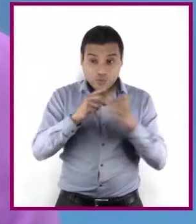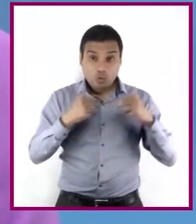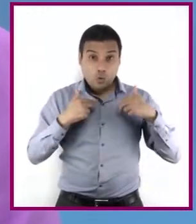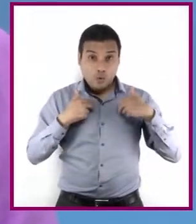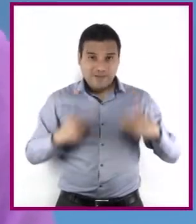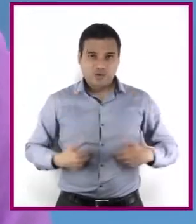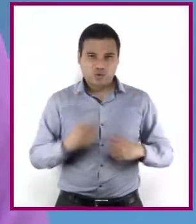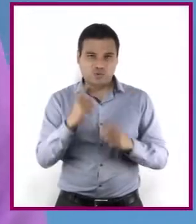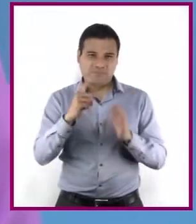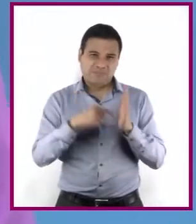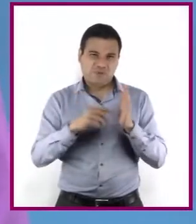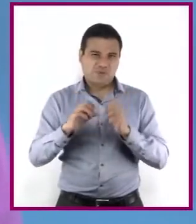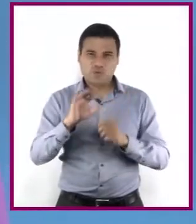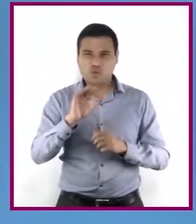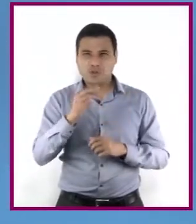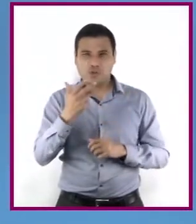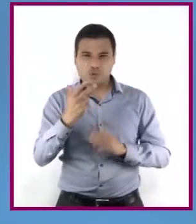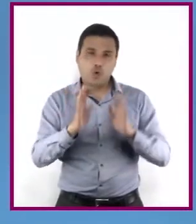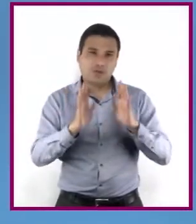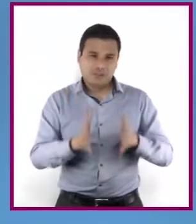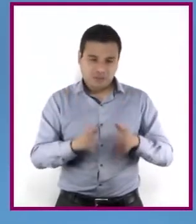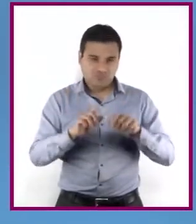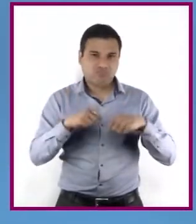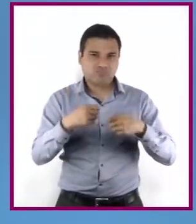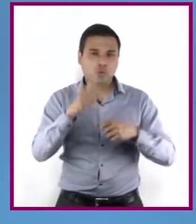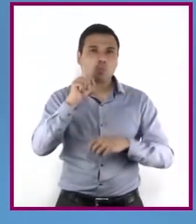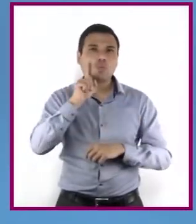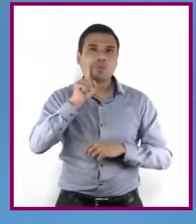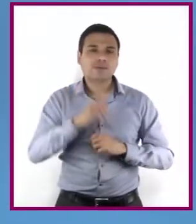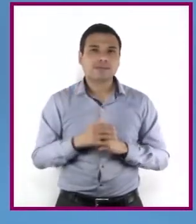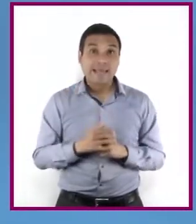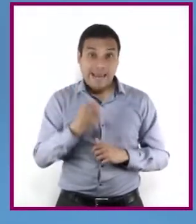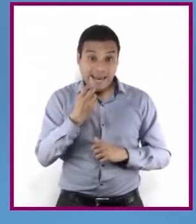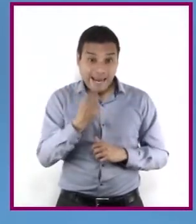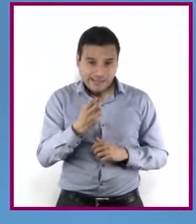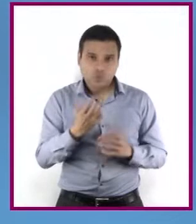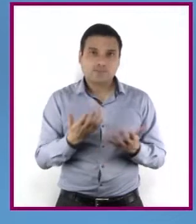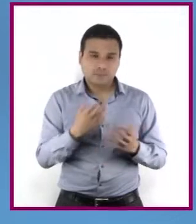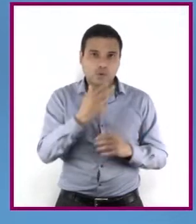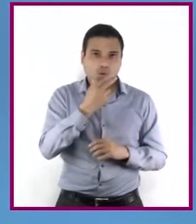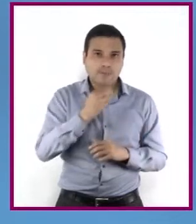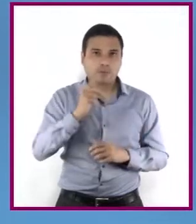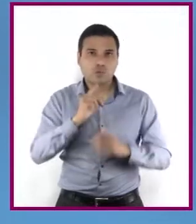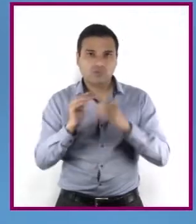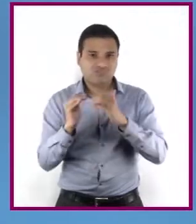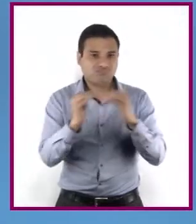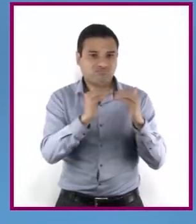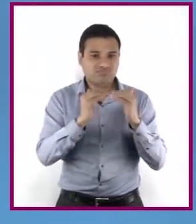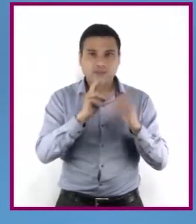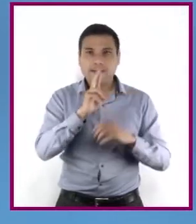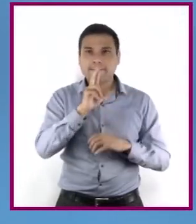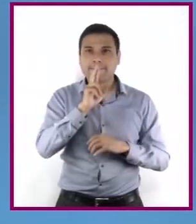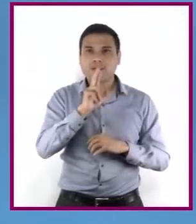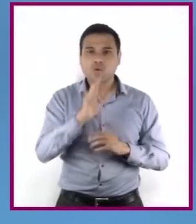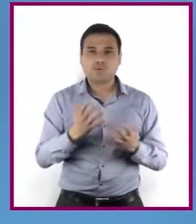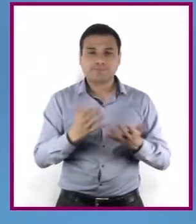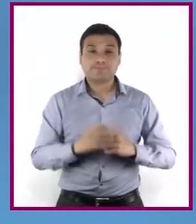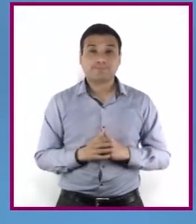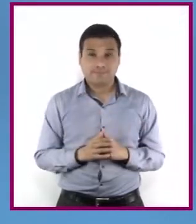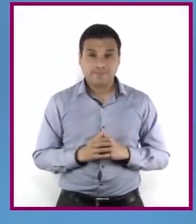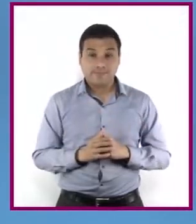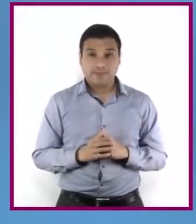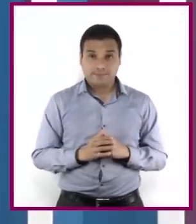en 1948, propiciaron una igualdad teórica entre mujeres y hombres, al insertar el